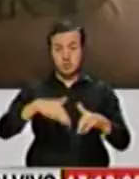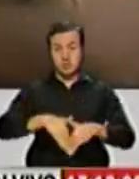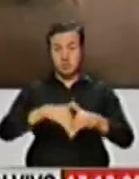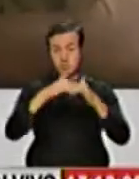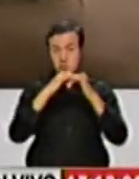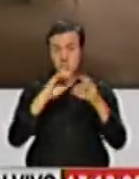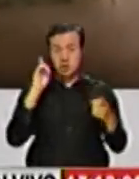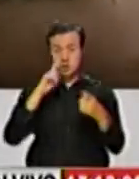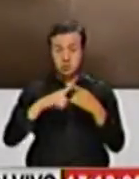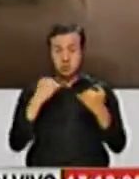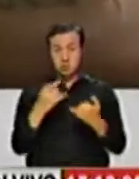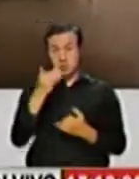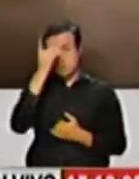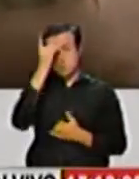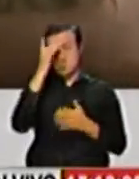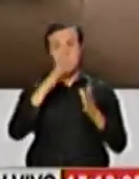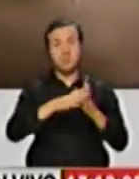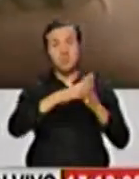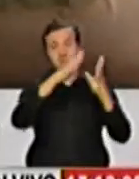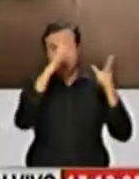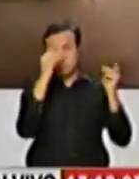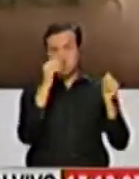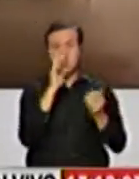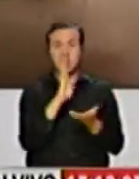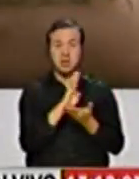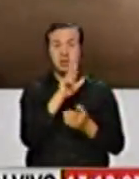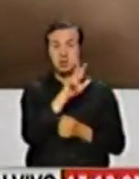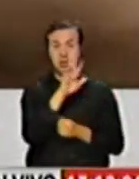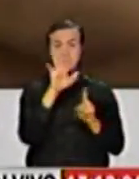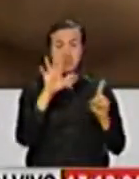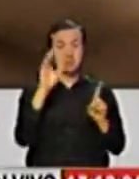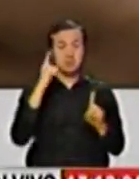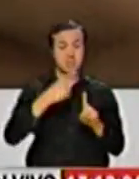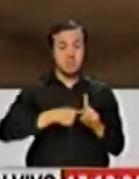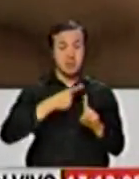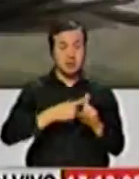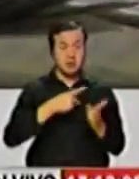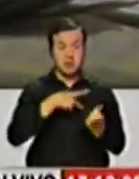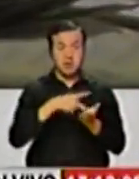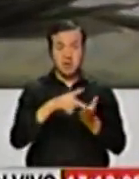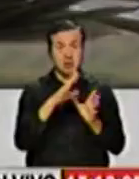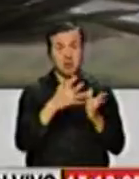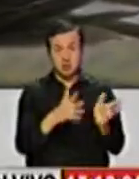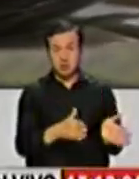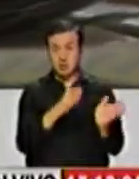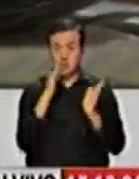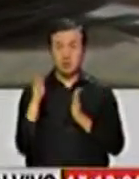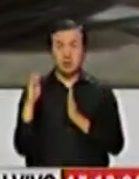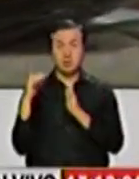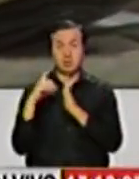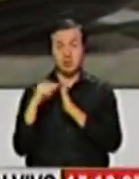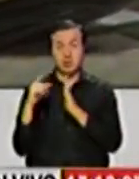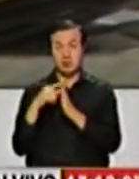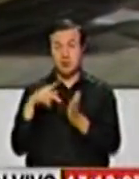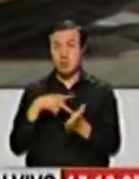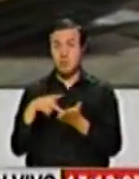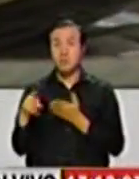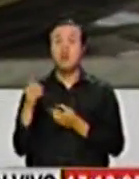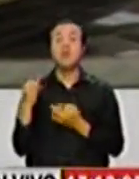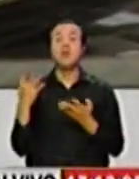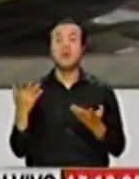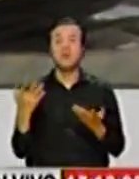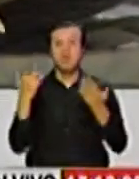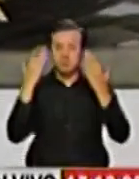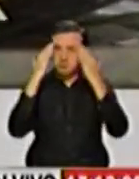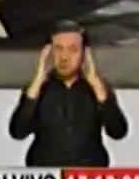reactivación, mantiene deudas cuantiosas. Al IE se debe 36 meses de aportaciones, mientras al servicio de rentas internas ni